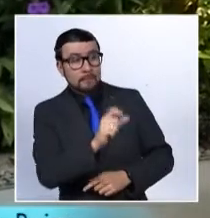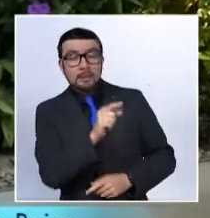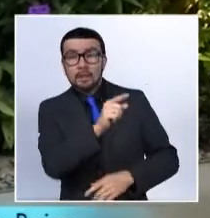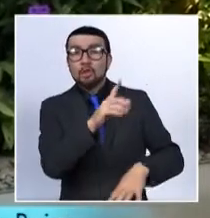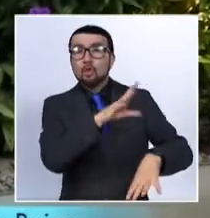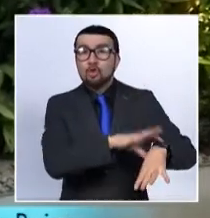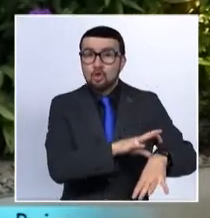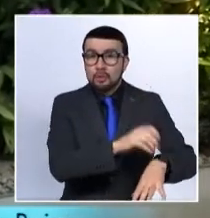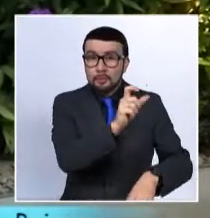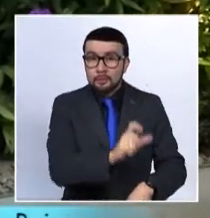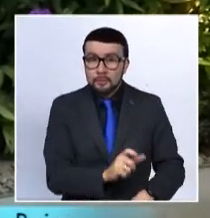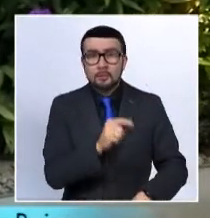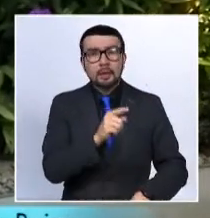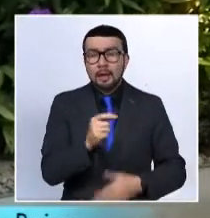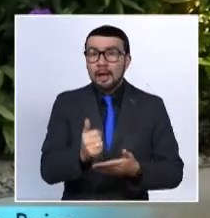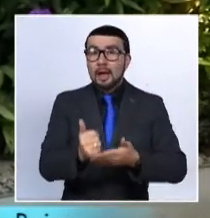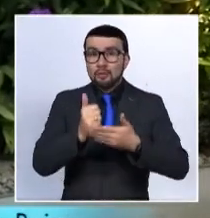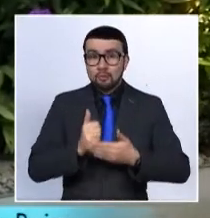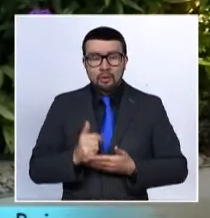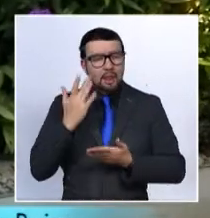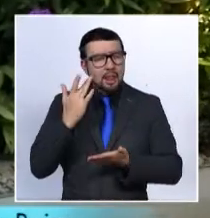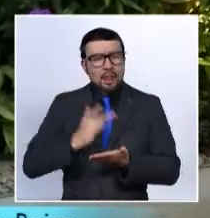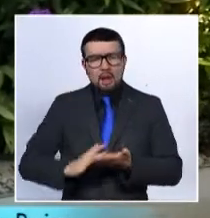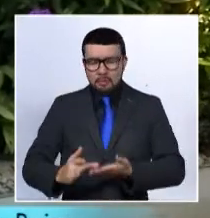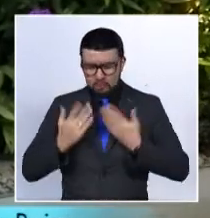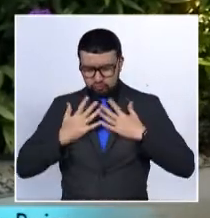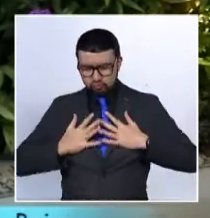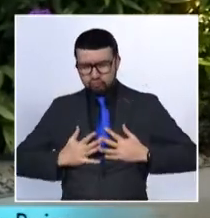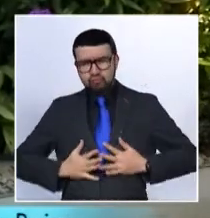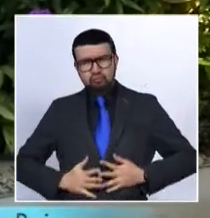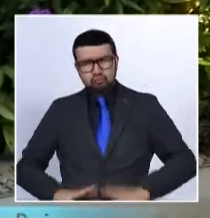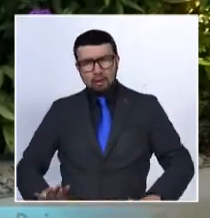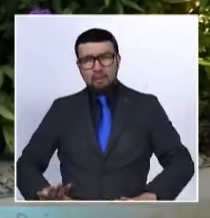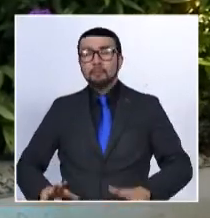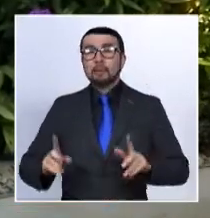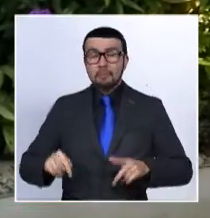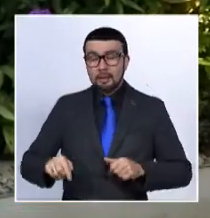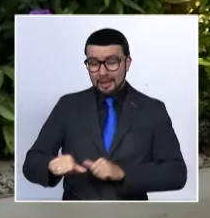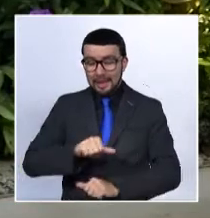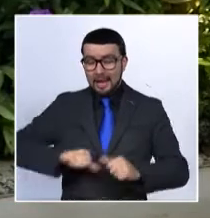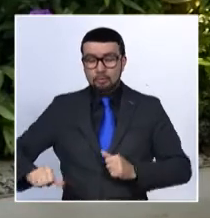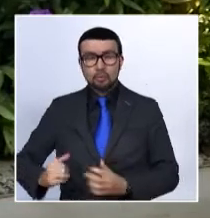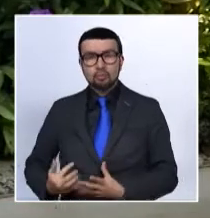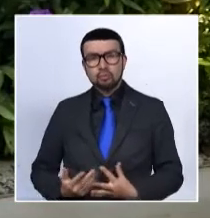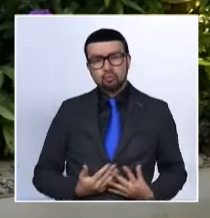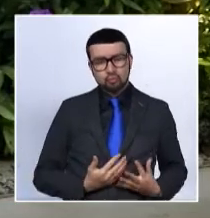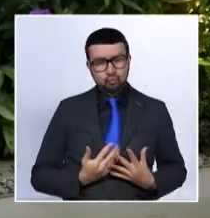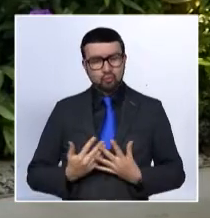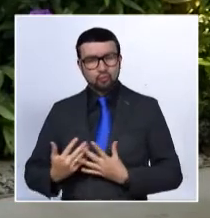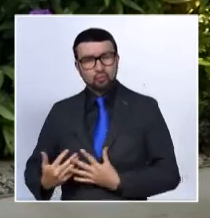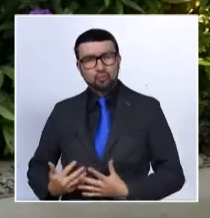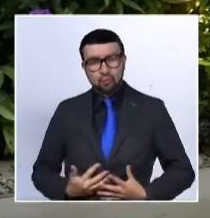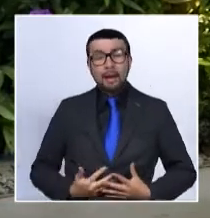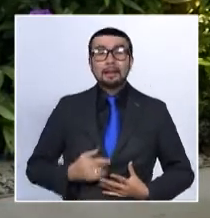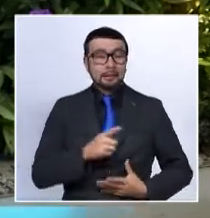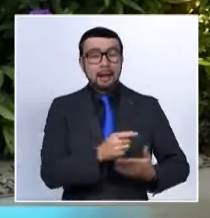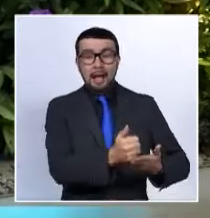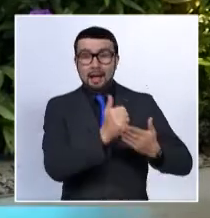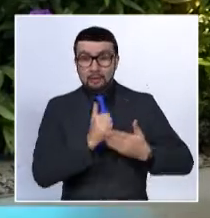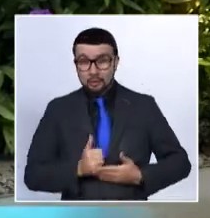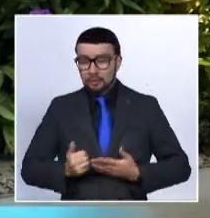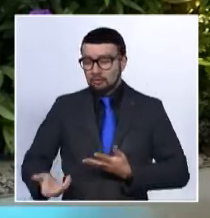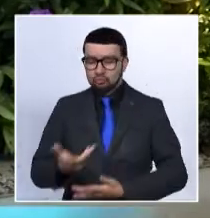intestinal y tiene un contacto directo con los pacientes y yo quiero que ella nos cuente